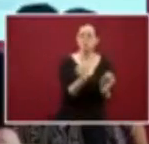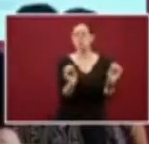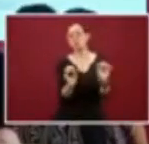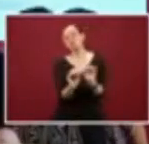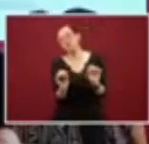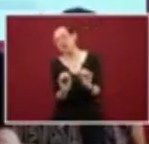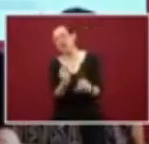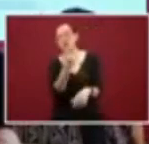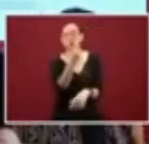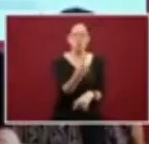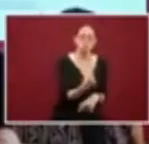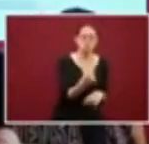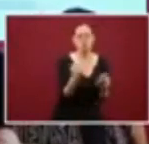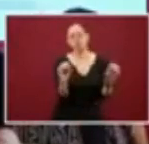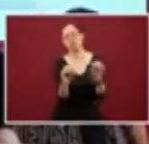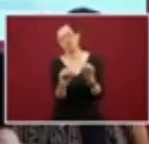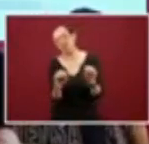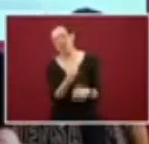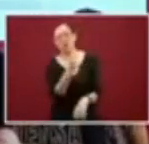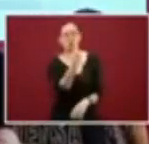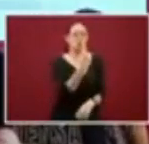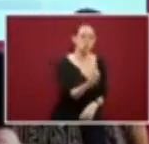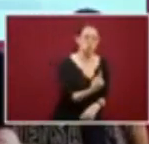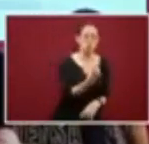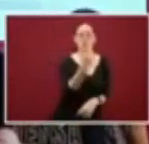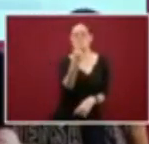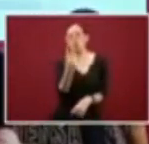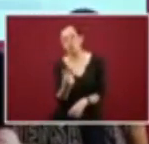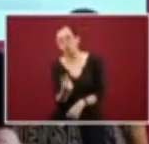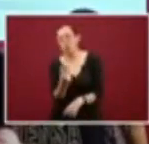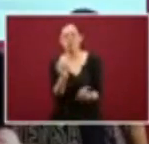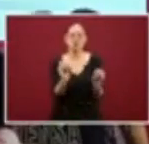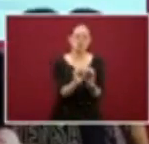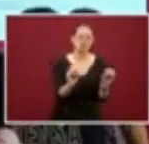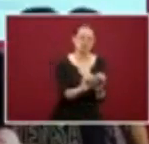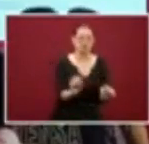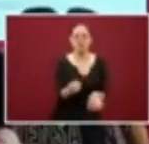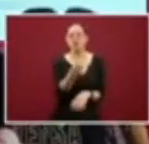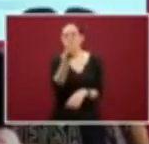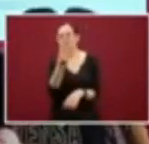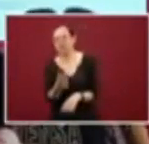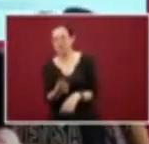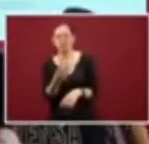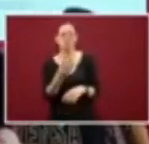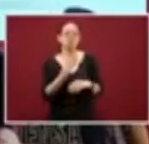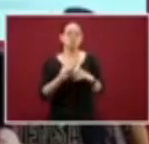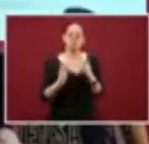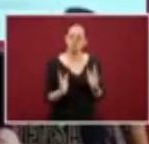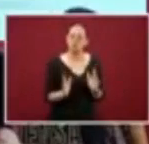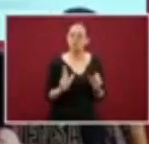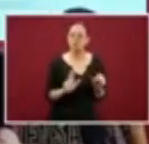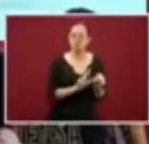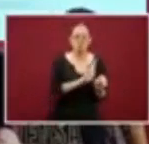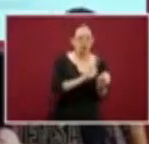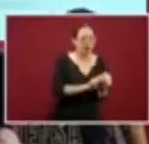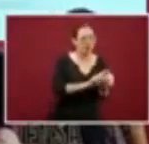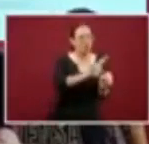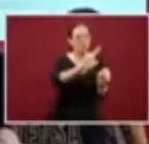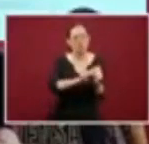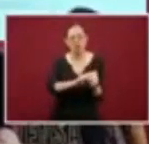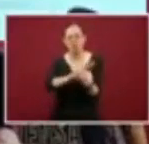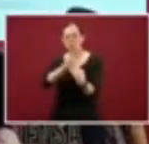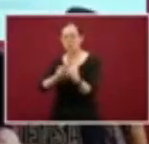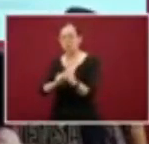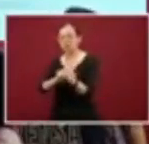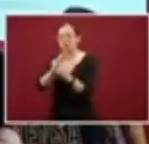manera efectiva, pudiera decir, porque, como también lo comentó, es considerable, o más bien